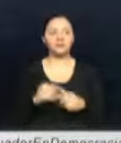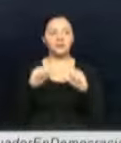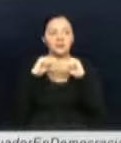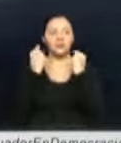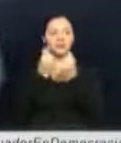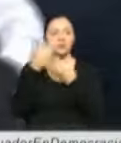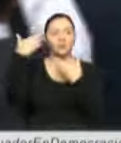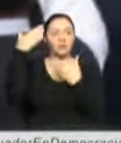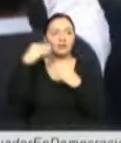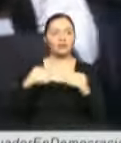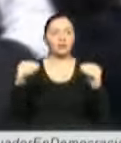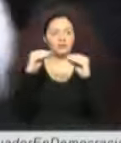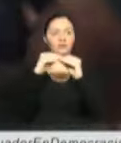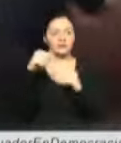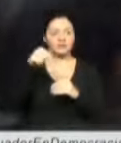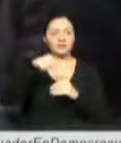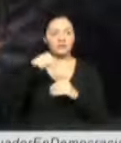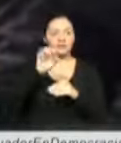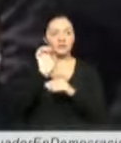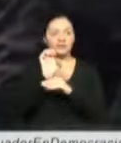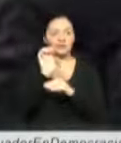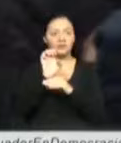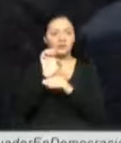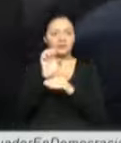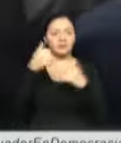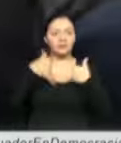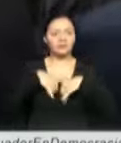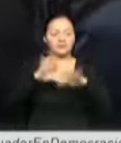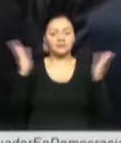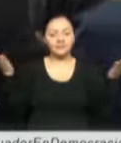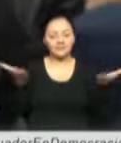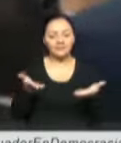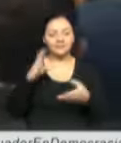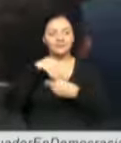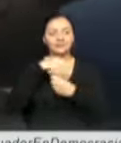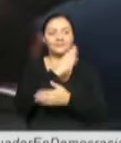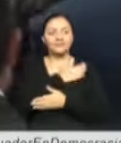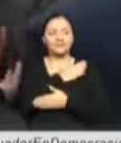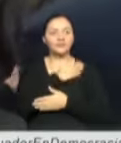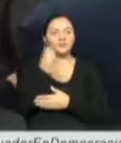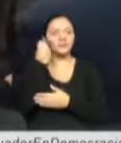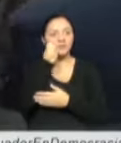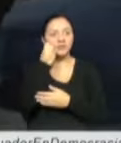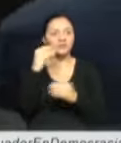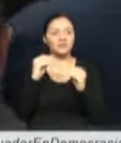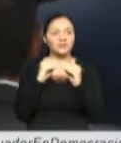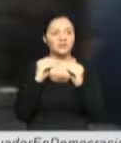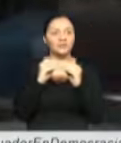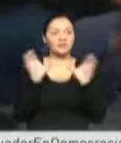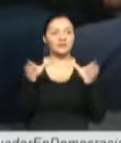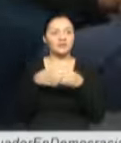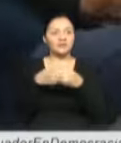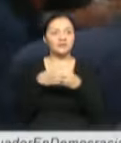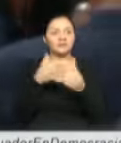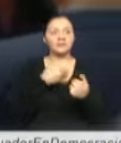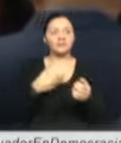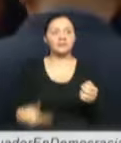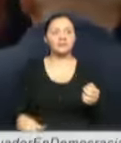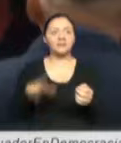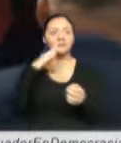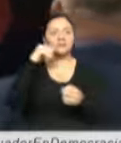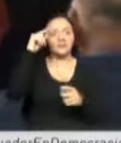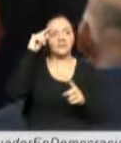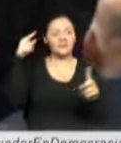que rige en nuestro país. Continúa recibiendo esas muestras de cariño el presidente de la República,